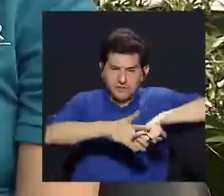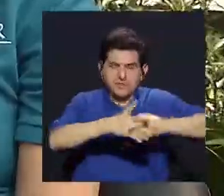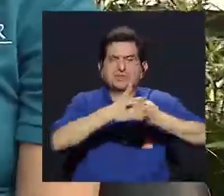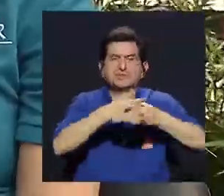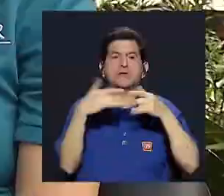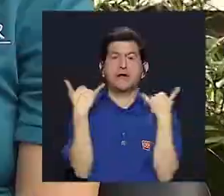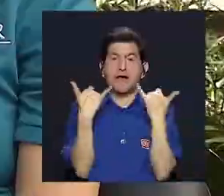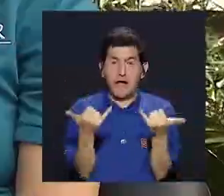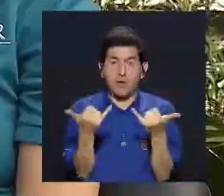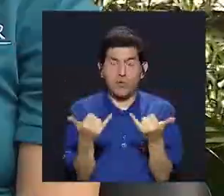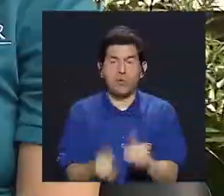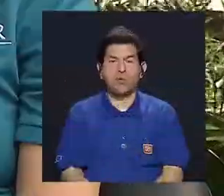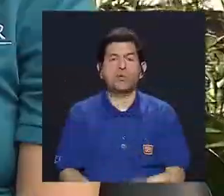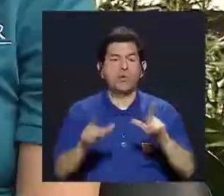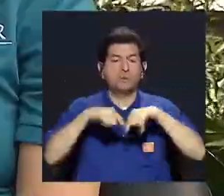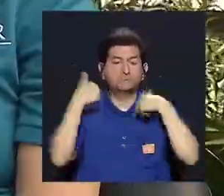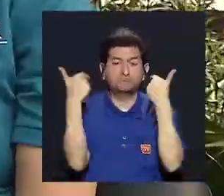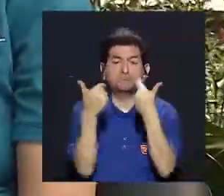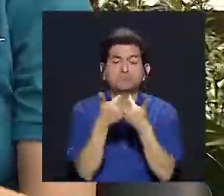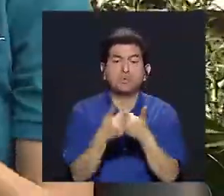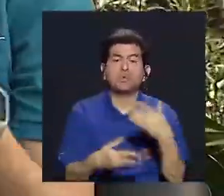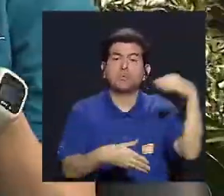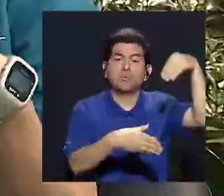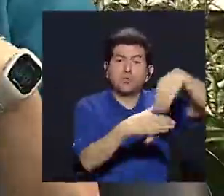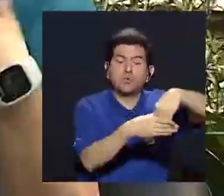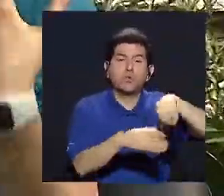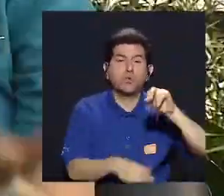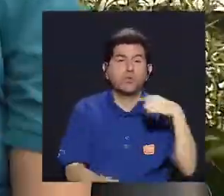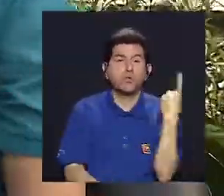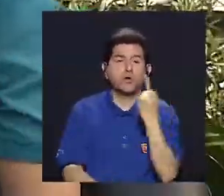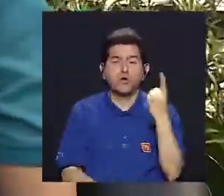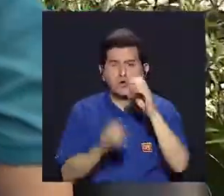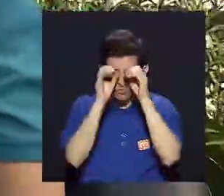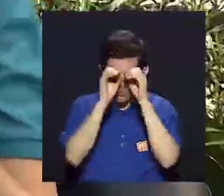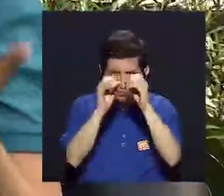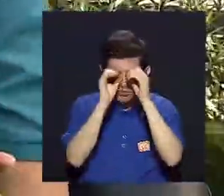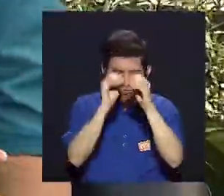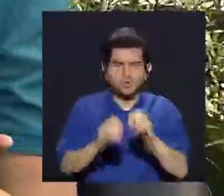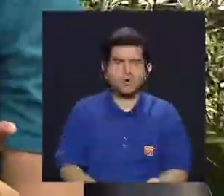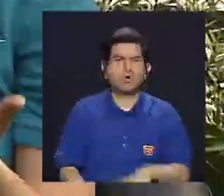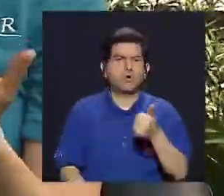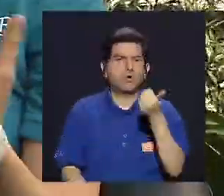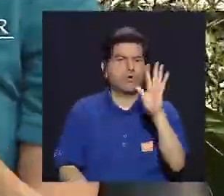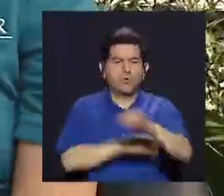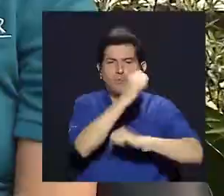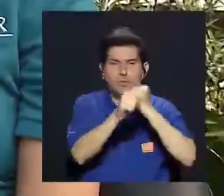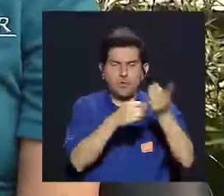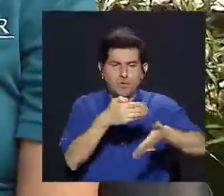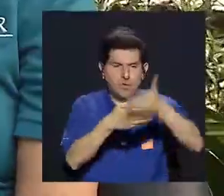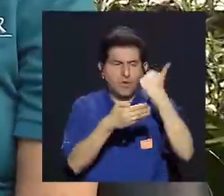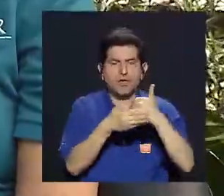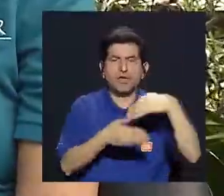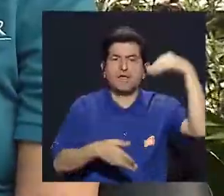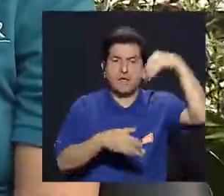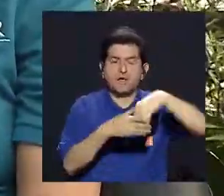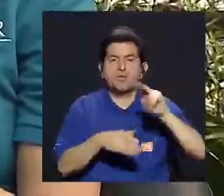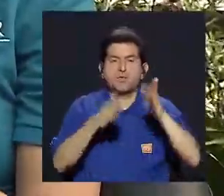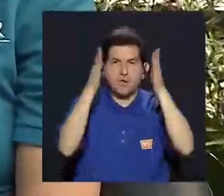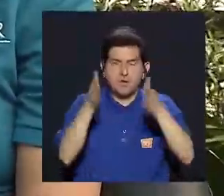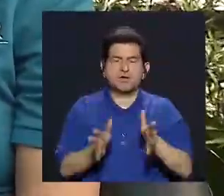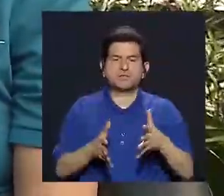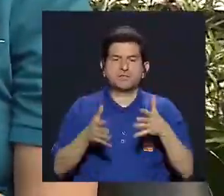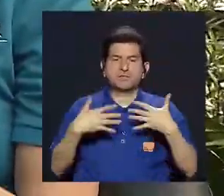inicio actualmente somos un grupo que ya incluye no solo microbiología como empezó hace 15 años sino que incluye